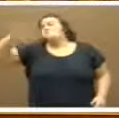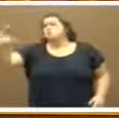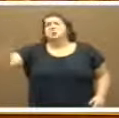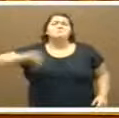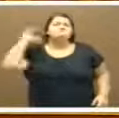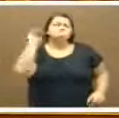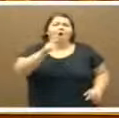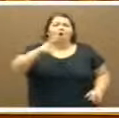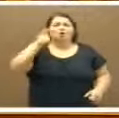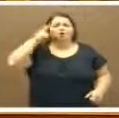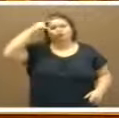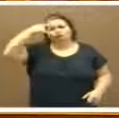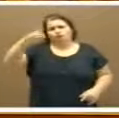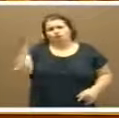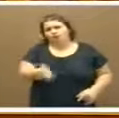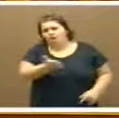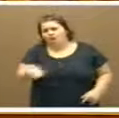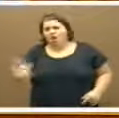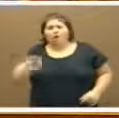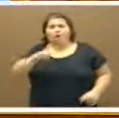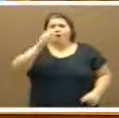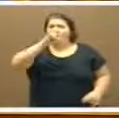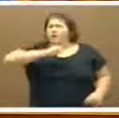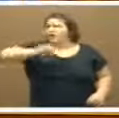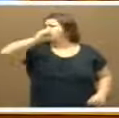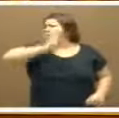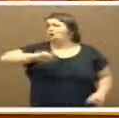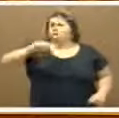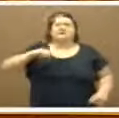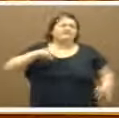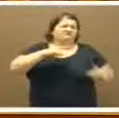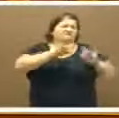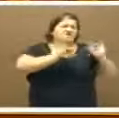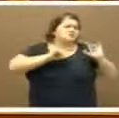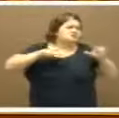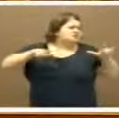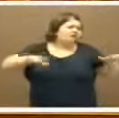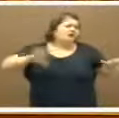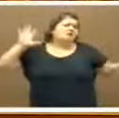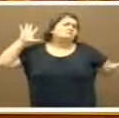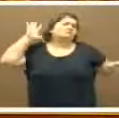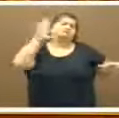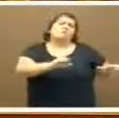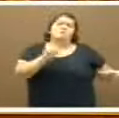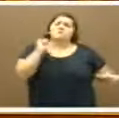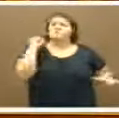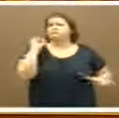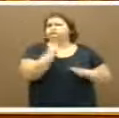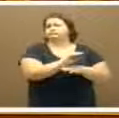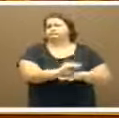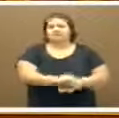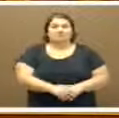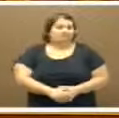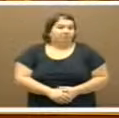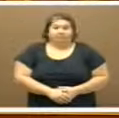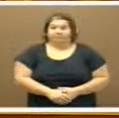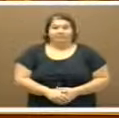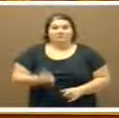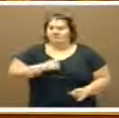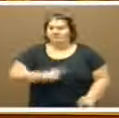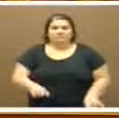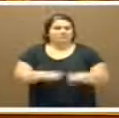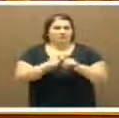importantes, toreros importantes, cantantes importantes, hayan invertido en determinadas fincas, hayan hecho aquí algo, eso es absolutamente irrelevante